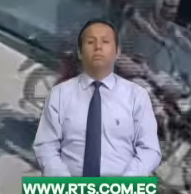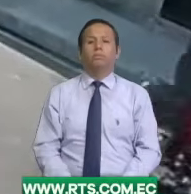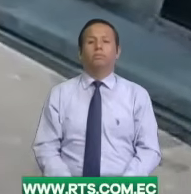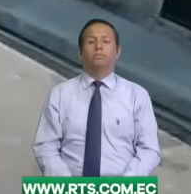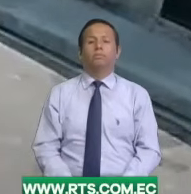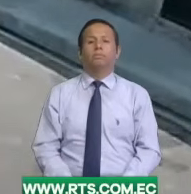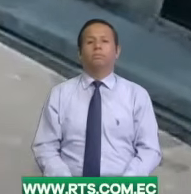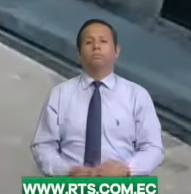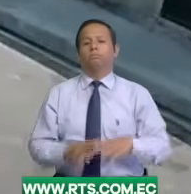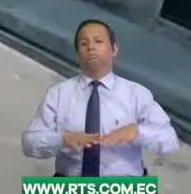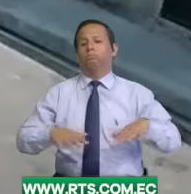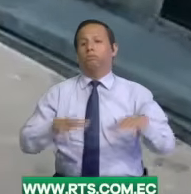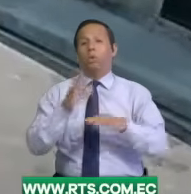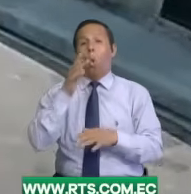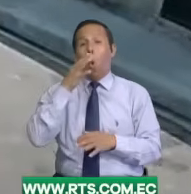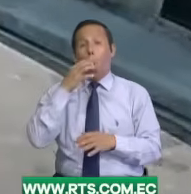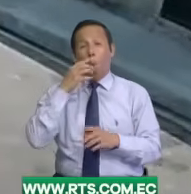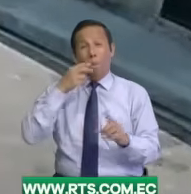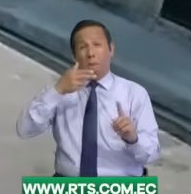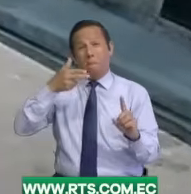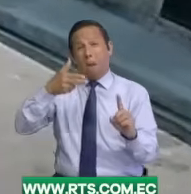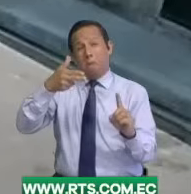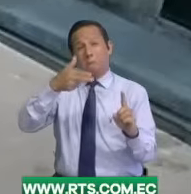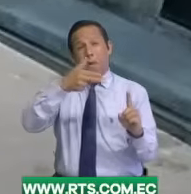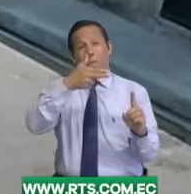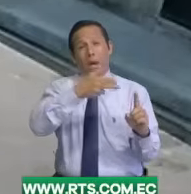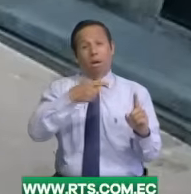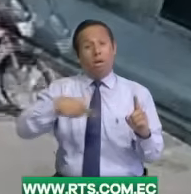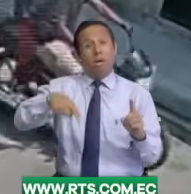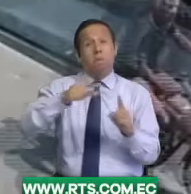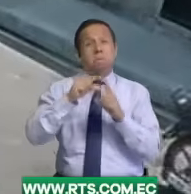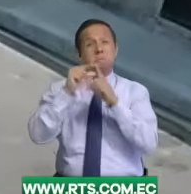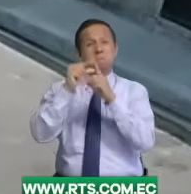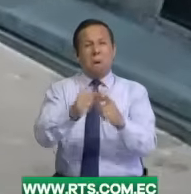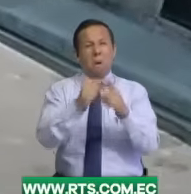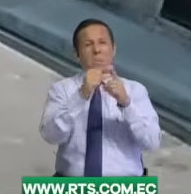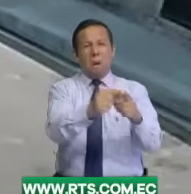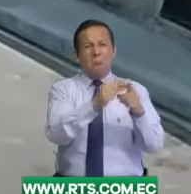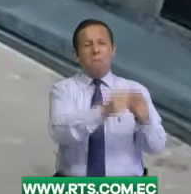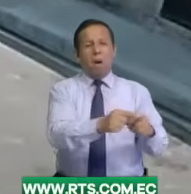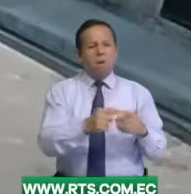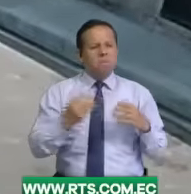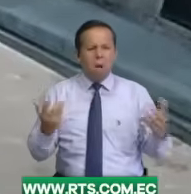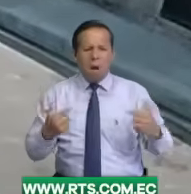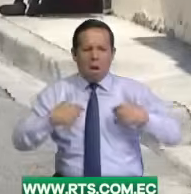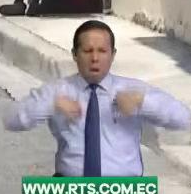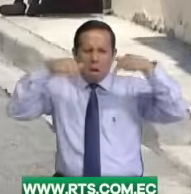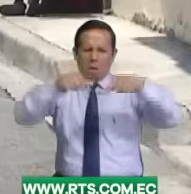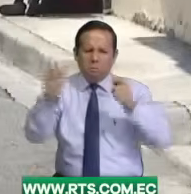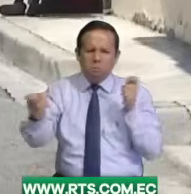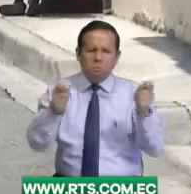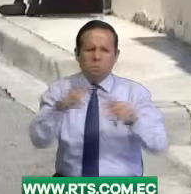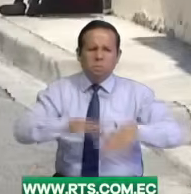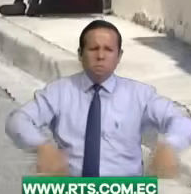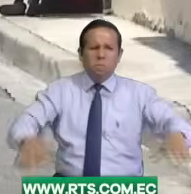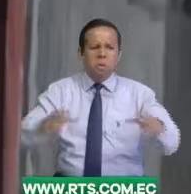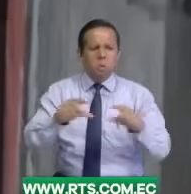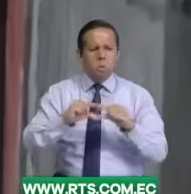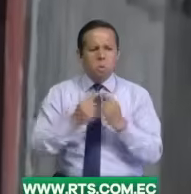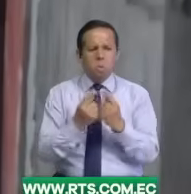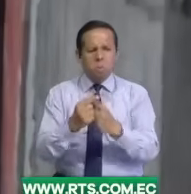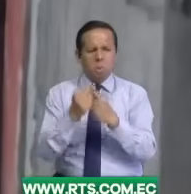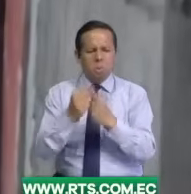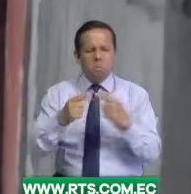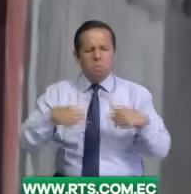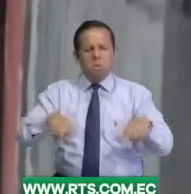Y mientras le disparaban por repetidas ocasiones, ellos insultaban y gritaban por varias veces que los que mandan sería una organización delictiva. Una